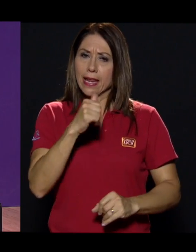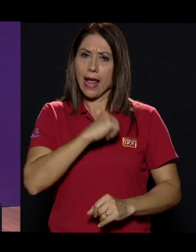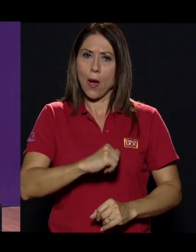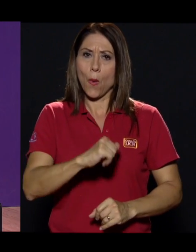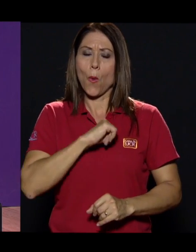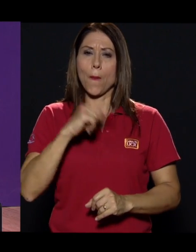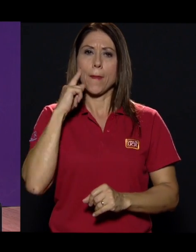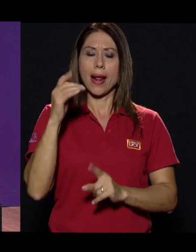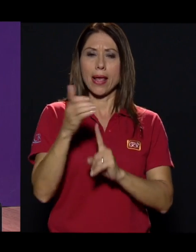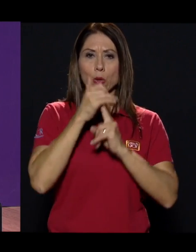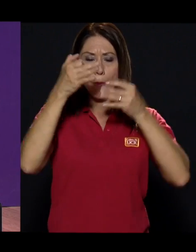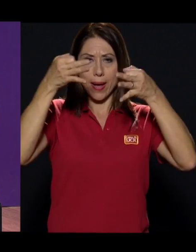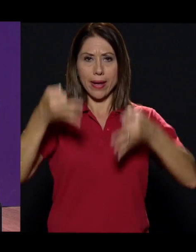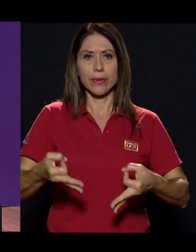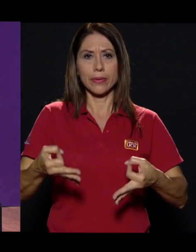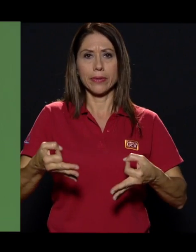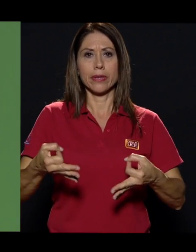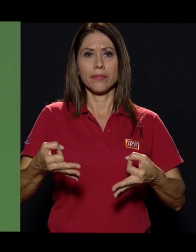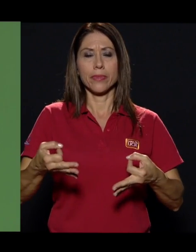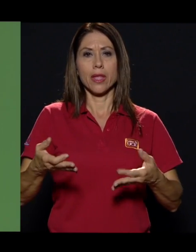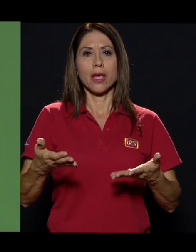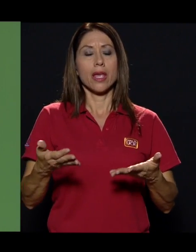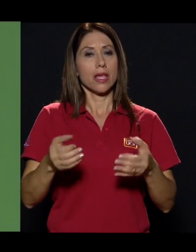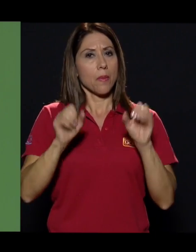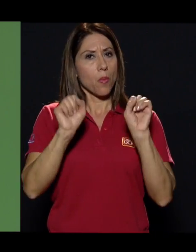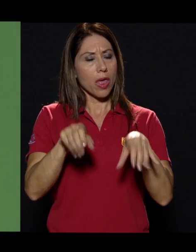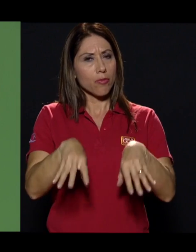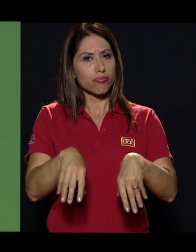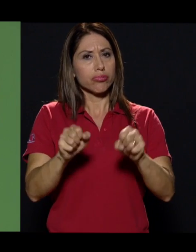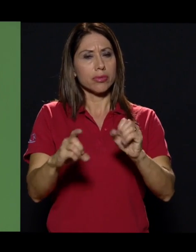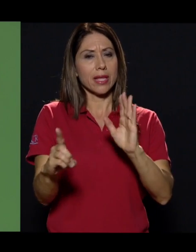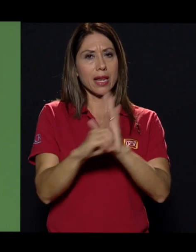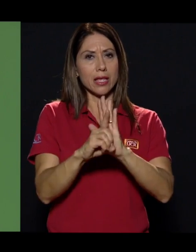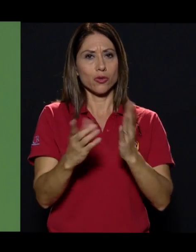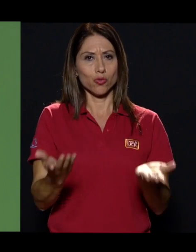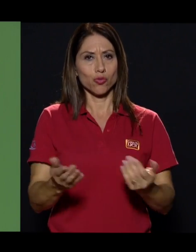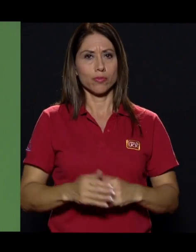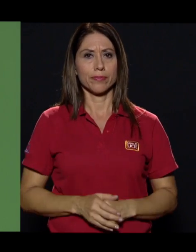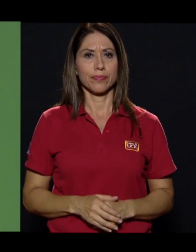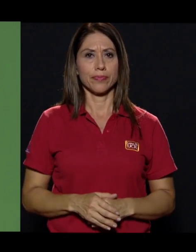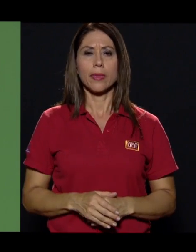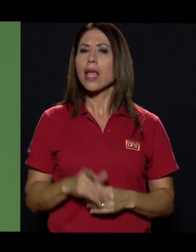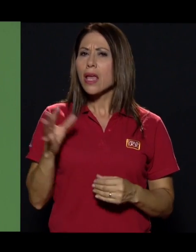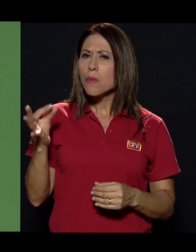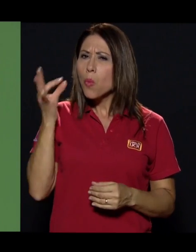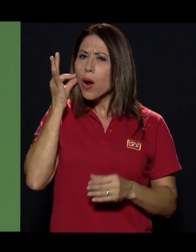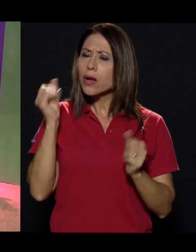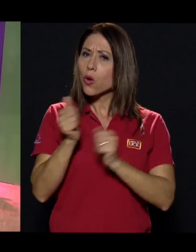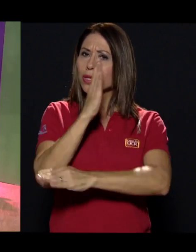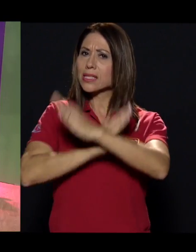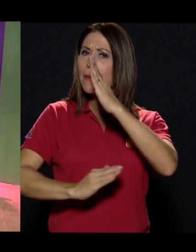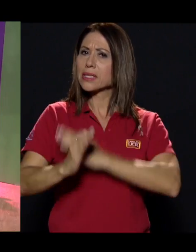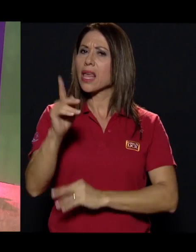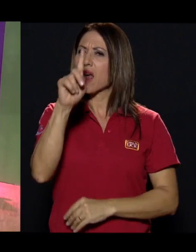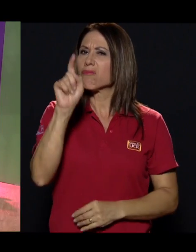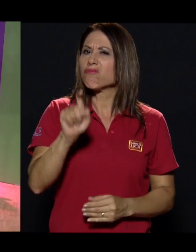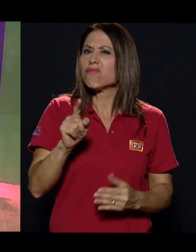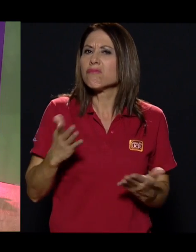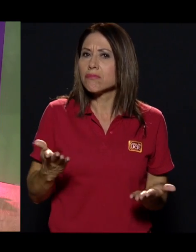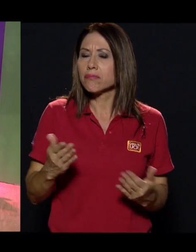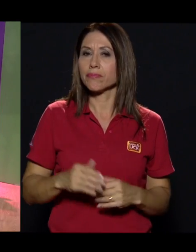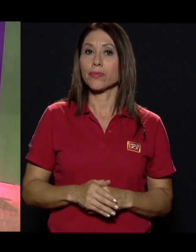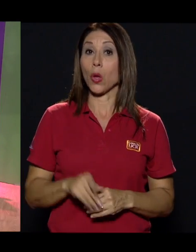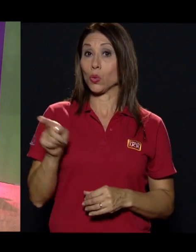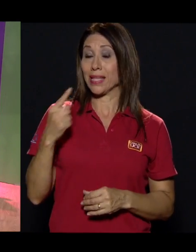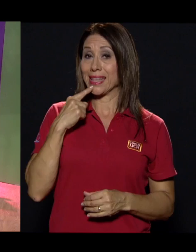potestad de tomar sus decisiones y de ejercer sus derechos, ¿verdad? ¿Y qué puede hacer la mujer con discapacidad? Veíamos que,